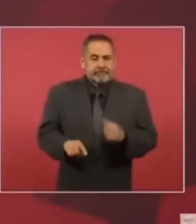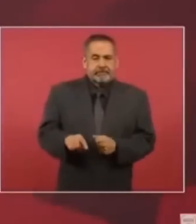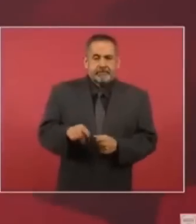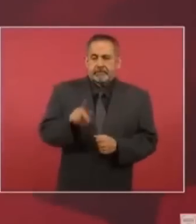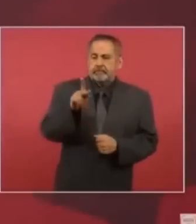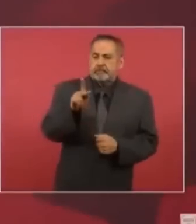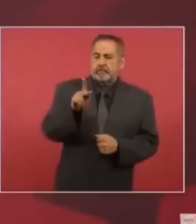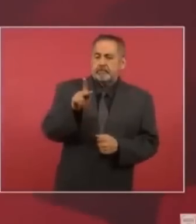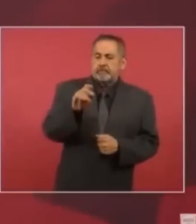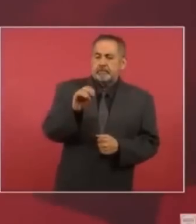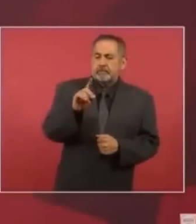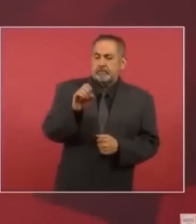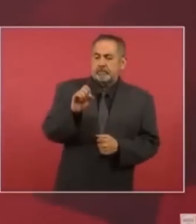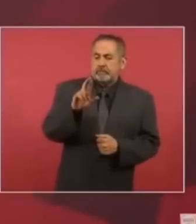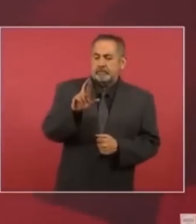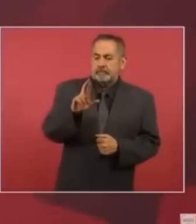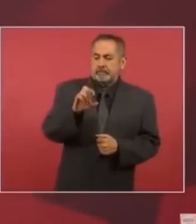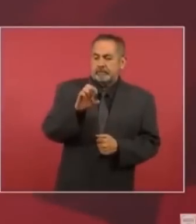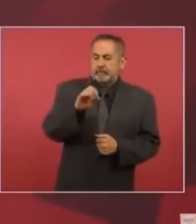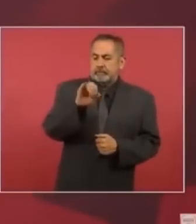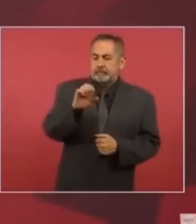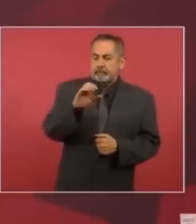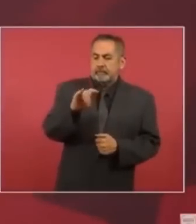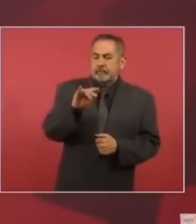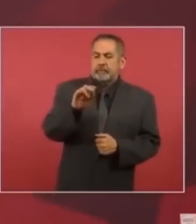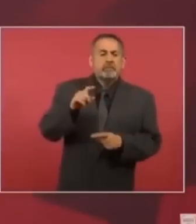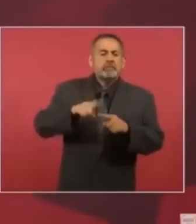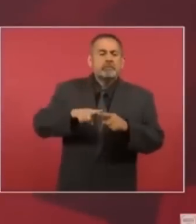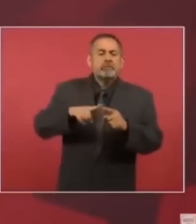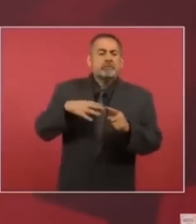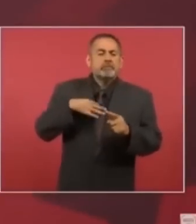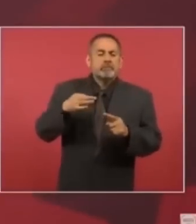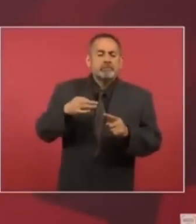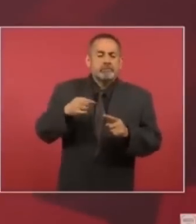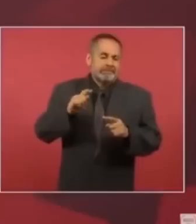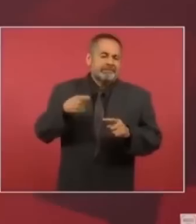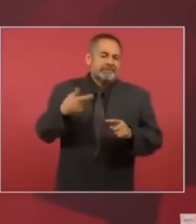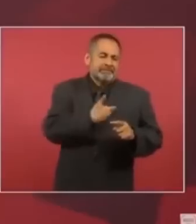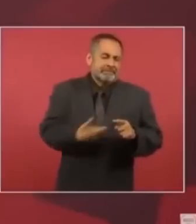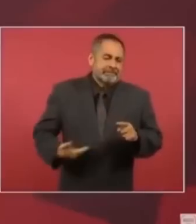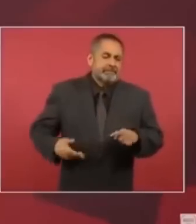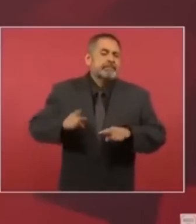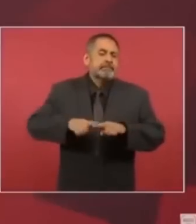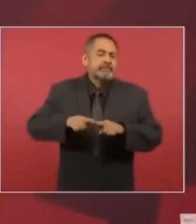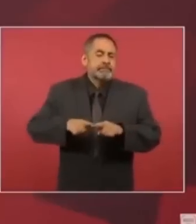el pueblo. A mí me eligieron.